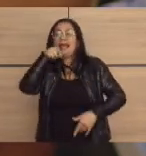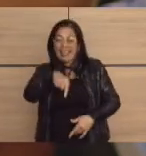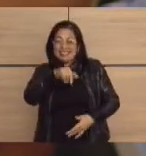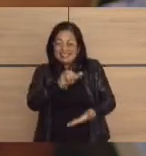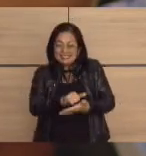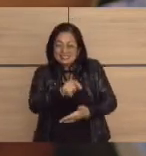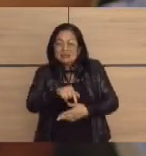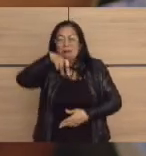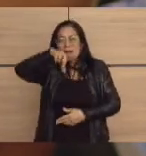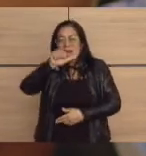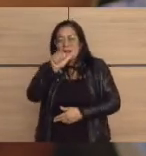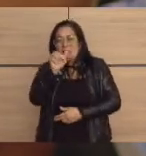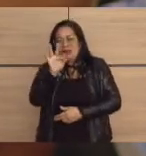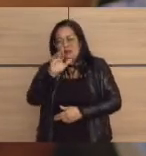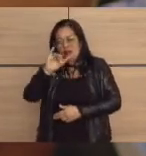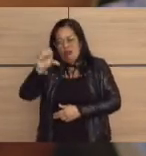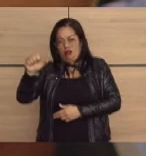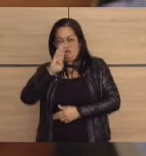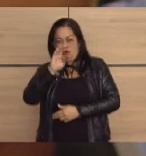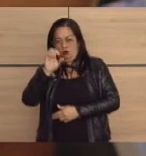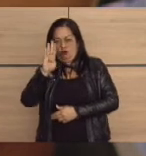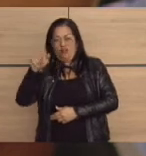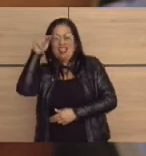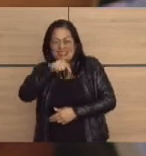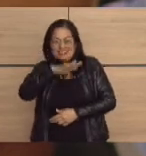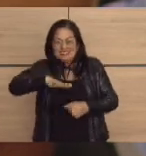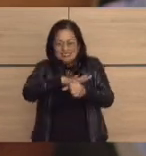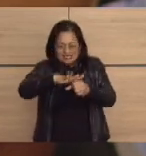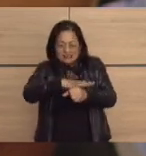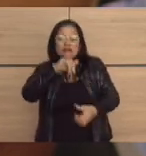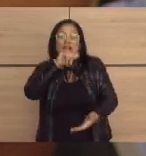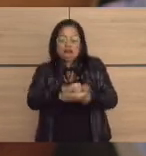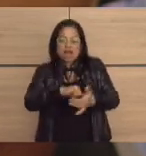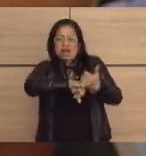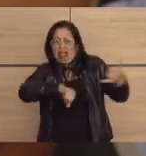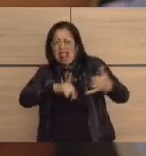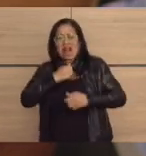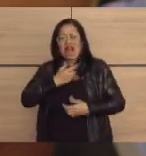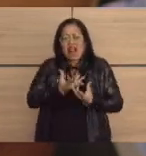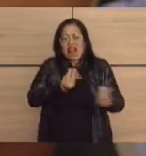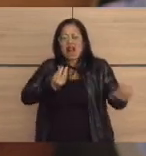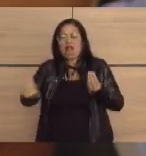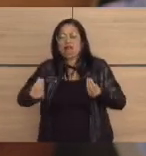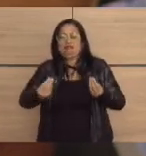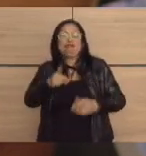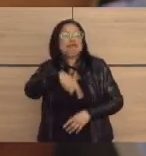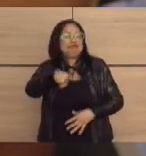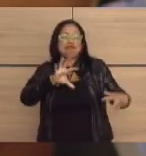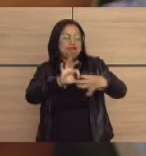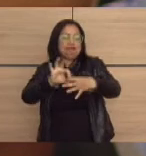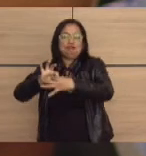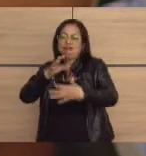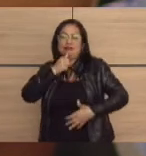boba. Y claro que algo de verdad tiene la afirmación, porque no se unieron y